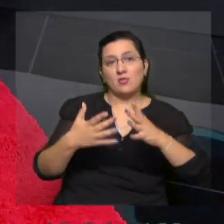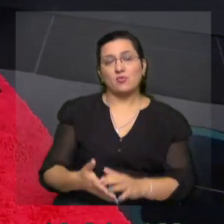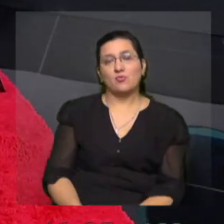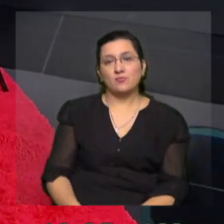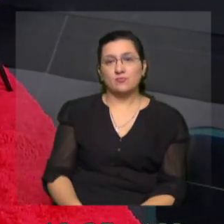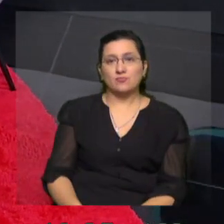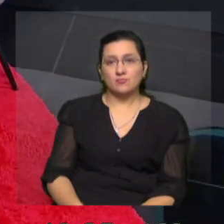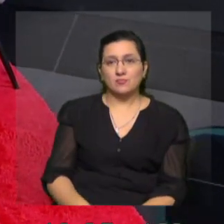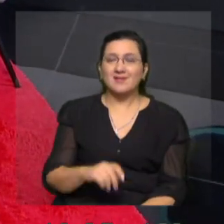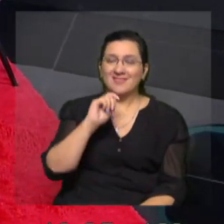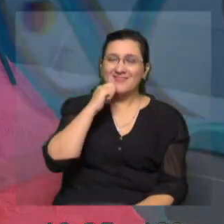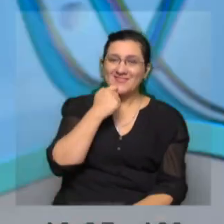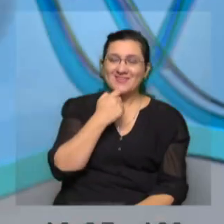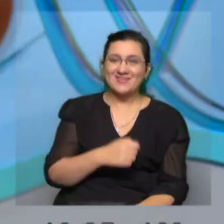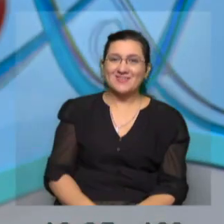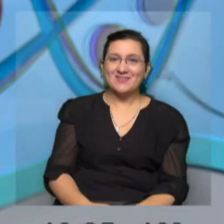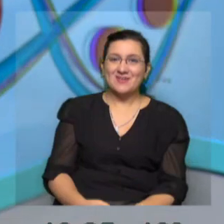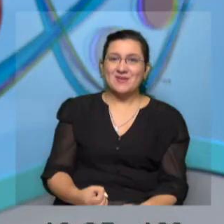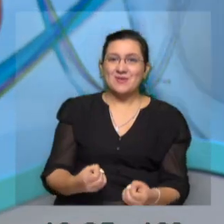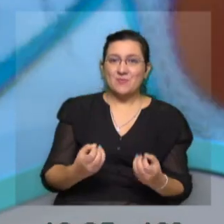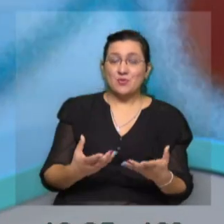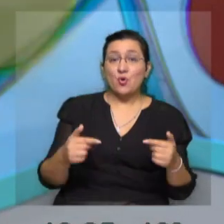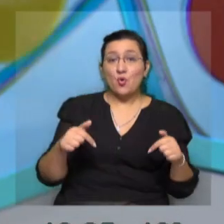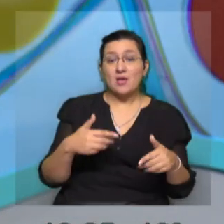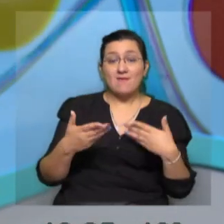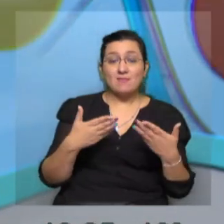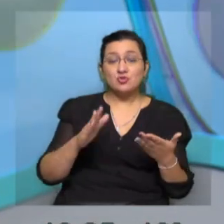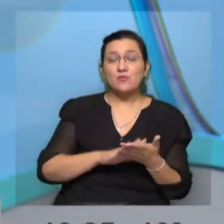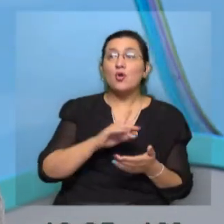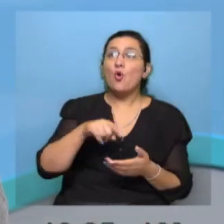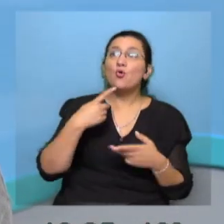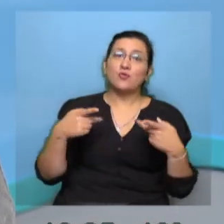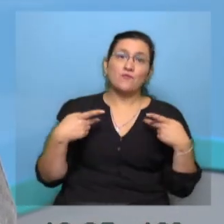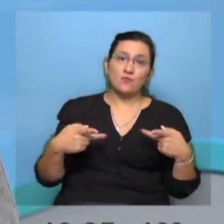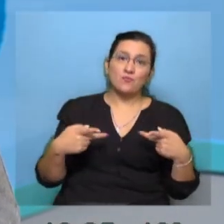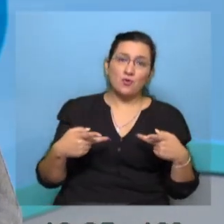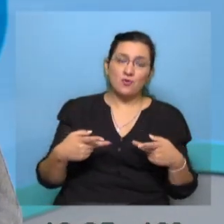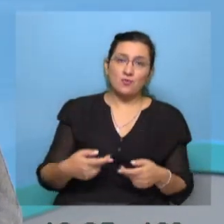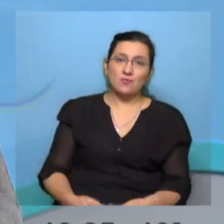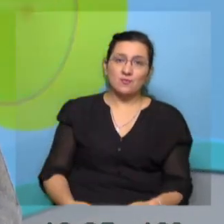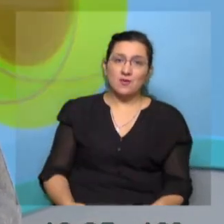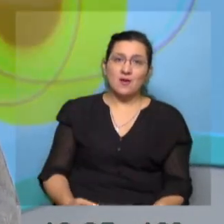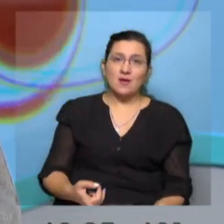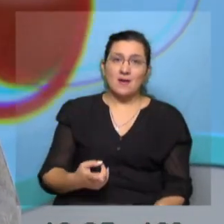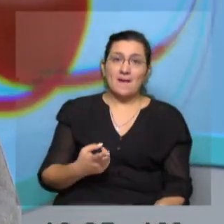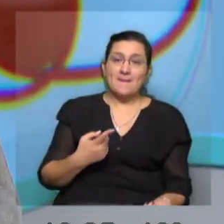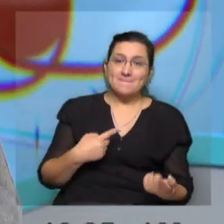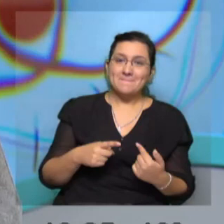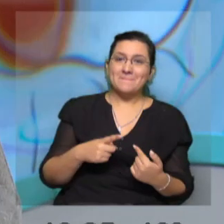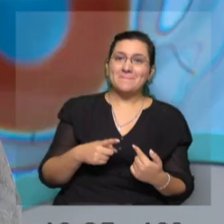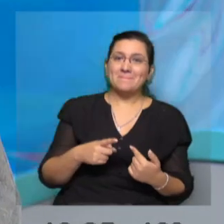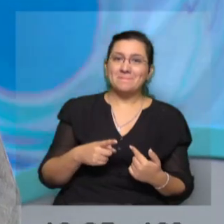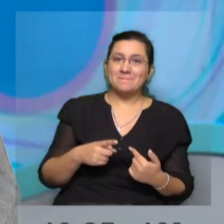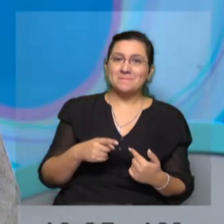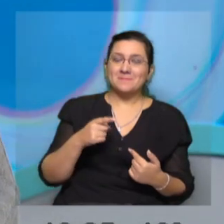Qué bien. No. Una maravilla. Hoy hablamos de otro fútbol, de otra cosa, pero fue uno